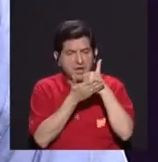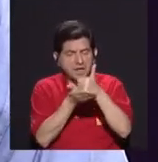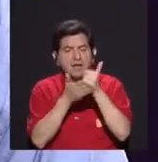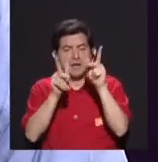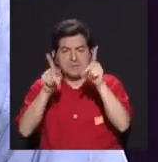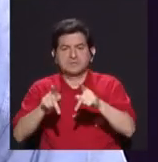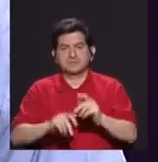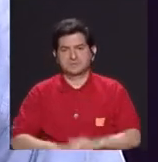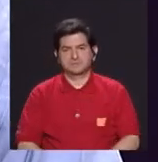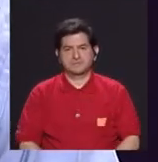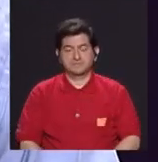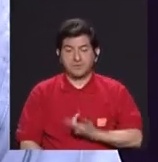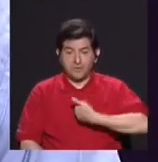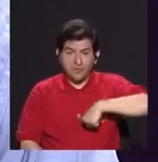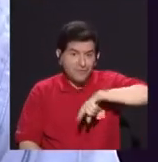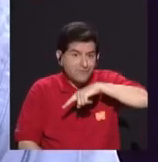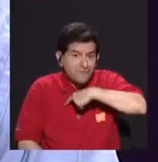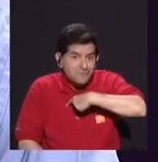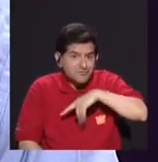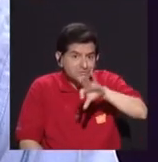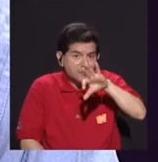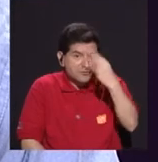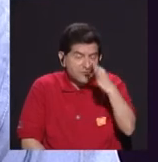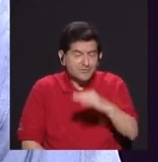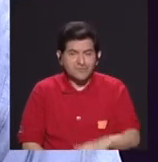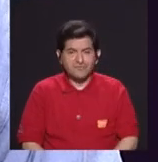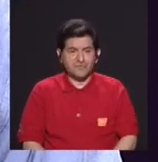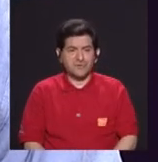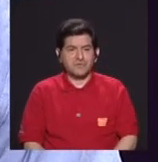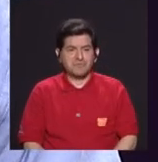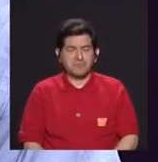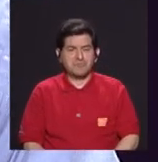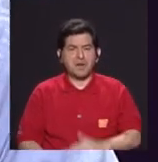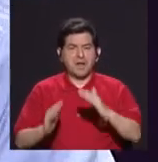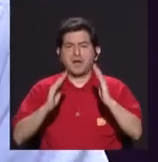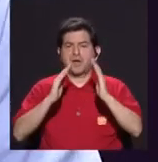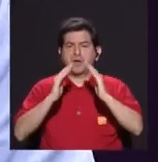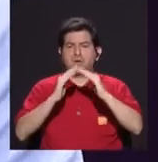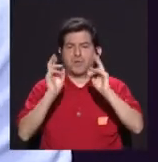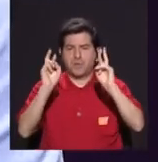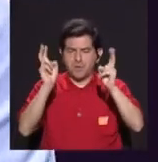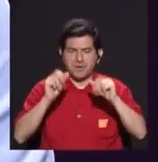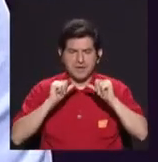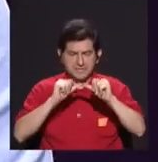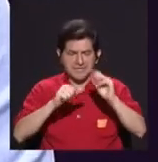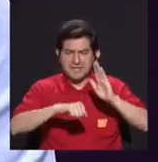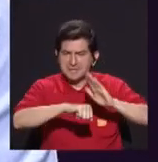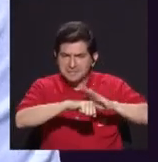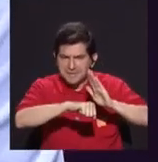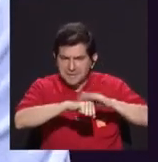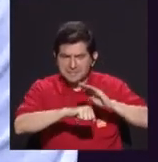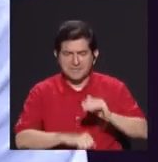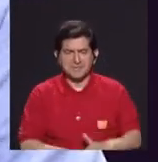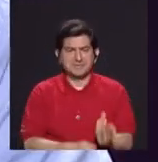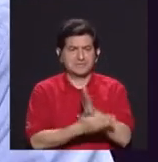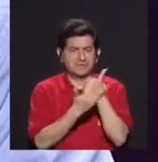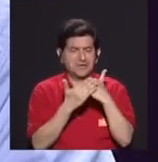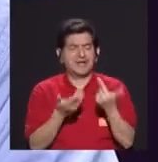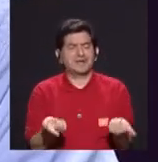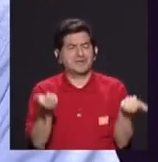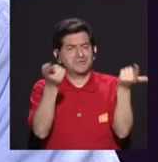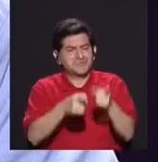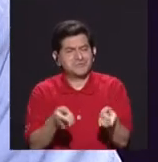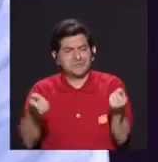las personas cuando nosotros de manera en convivencia seguimos o permitimos que algo se siga dando